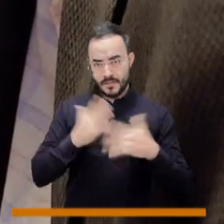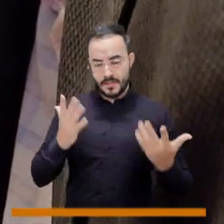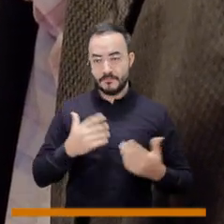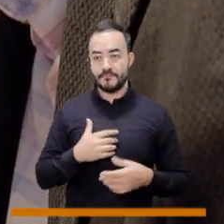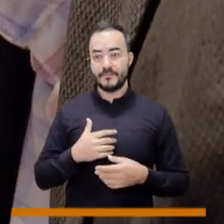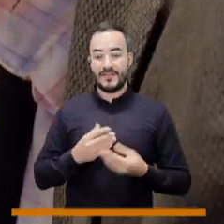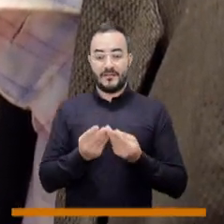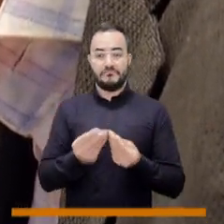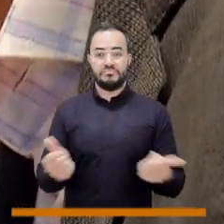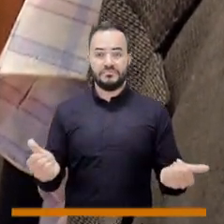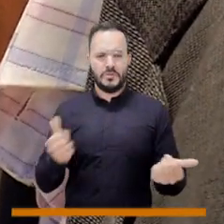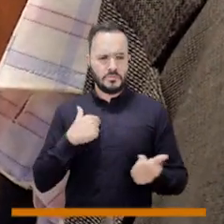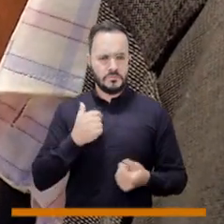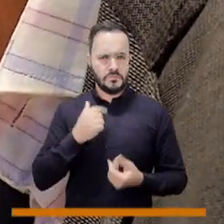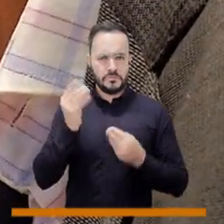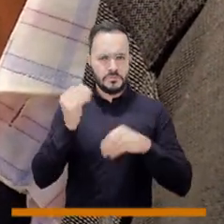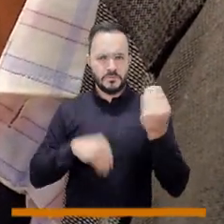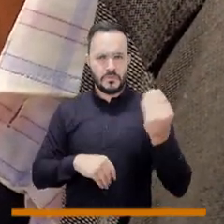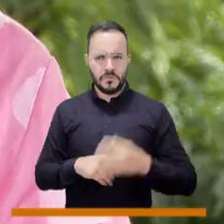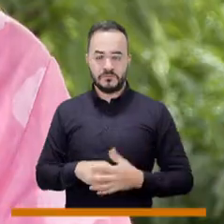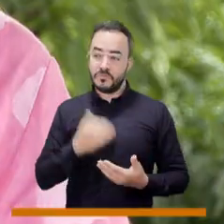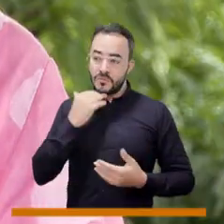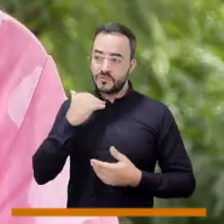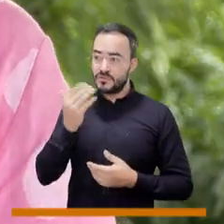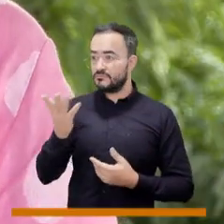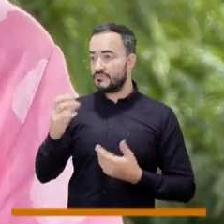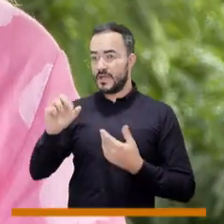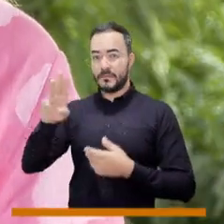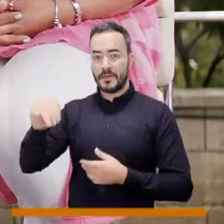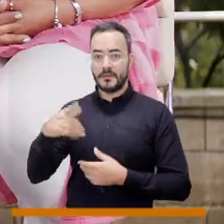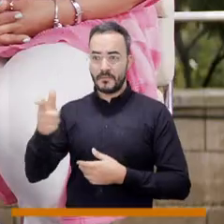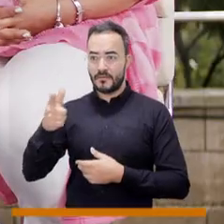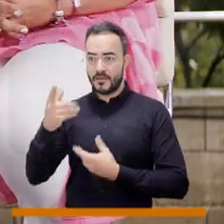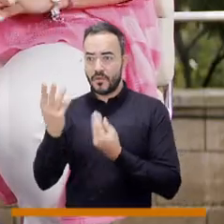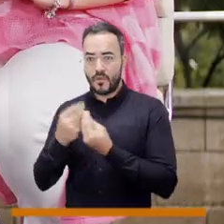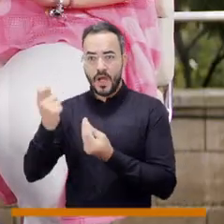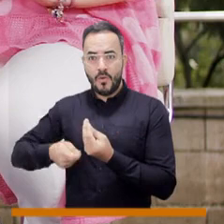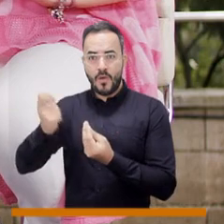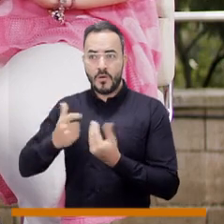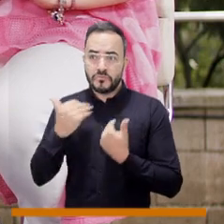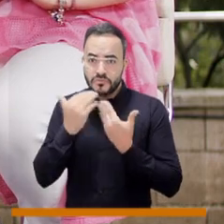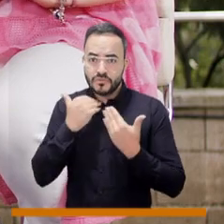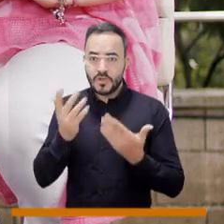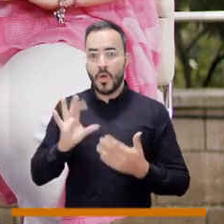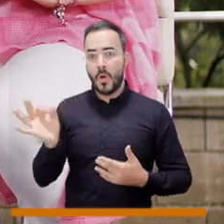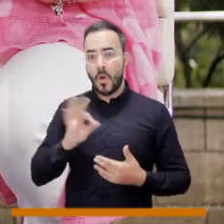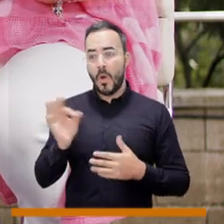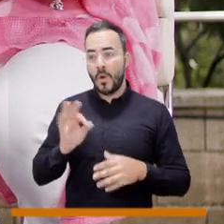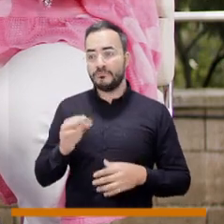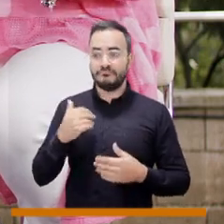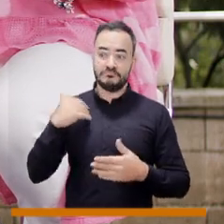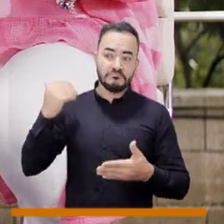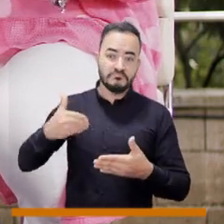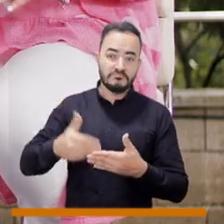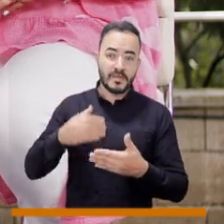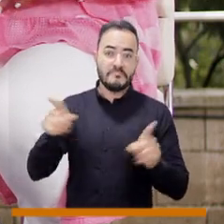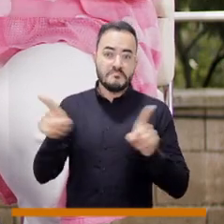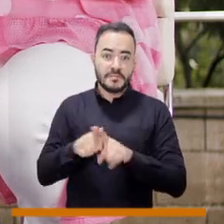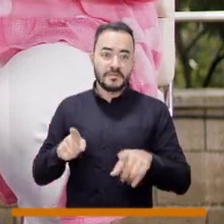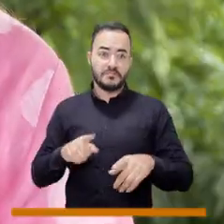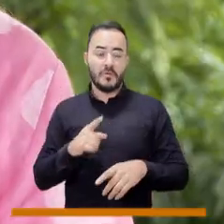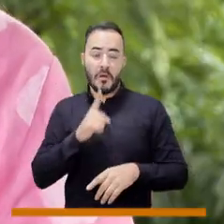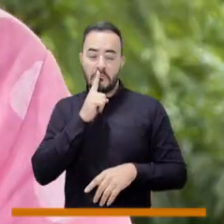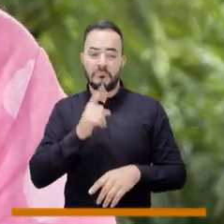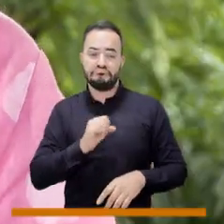nunca en diluir la empresa. Yo no sé dónde están los jurídicos de EPM, o es que simplemente siguen en la misma tónica y